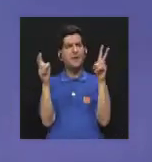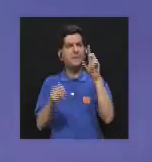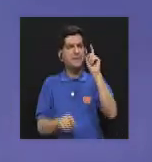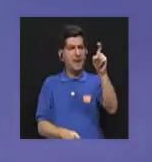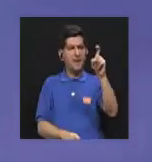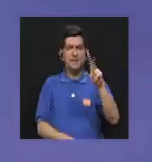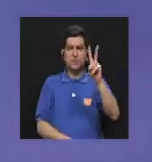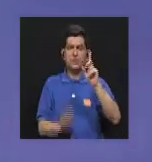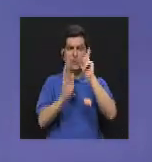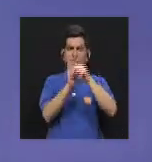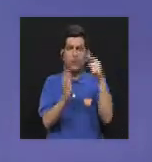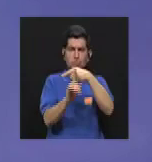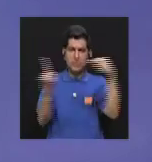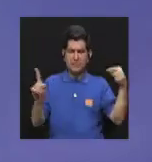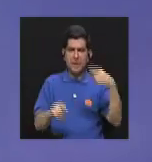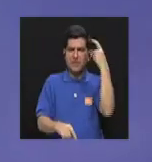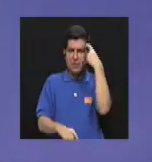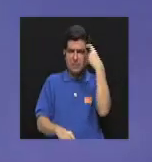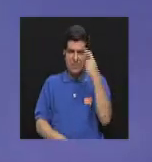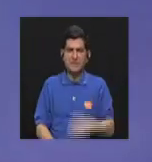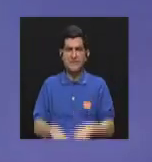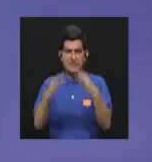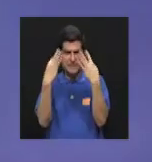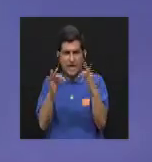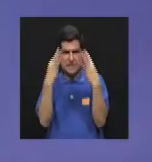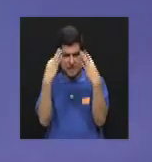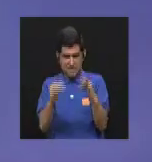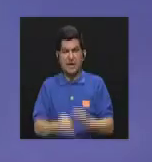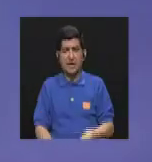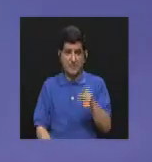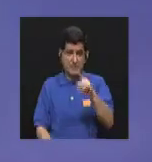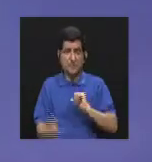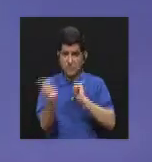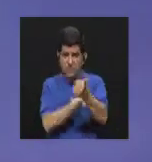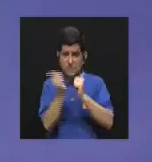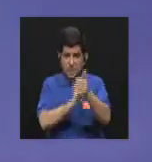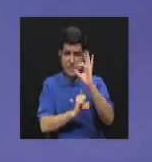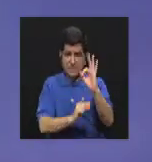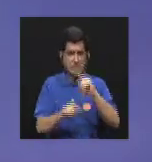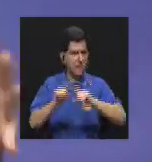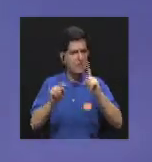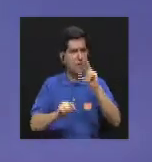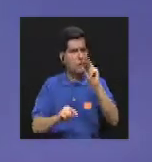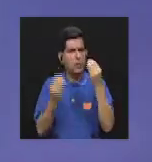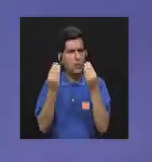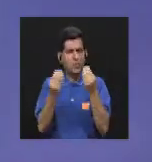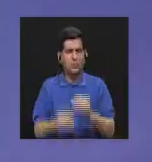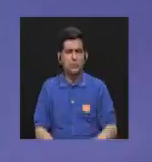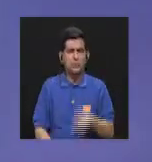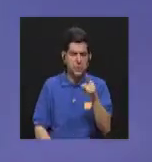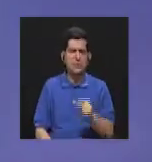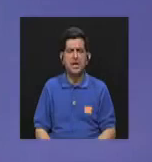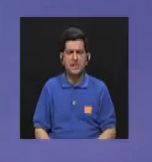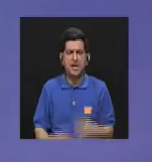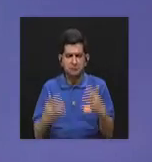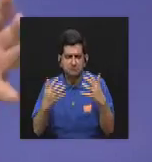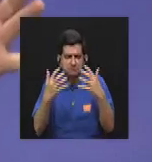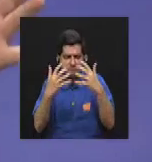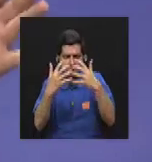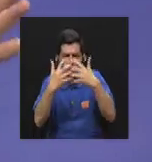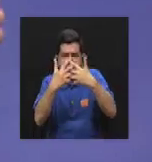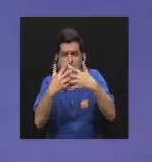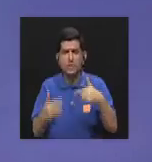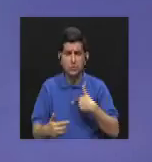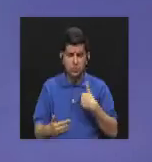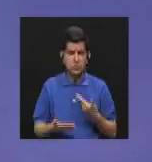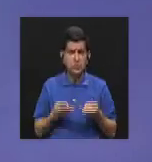tenemos 2 minutos y medio, pensar, tratarlo, llevarlo allí. Si se te pasa, bien, pero no mucho. Y ella le fue dando cuerpo. Ya yo, más o menos yo le